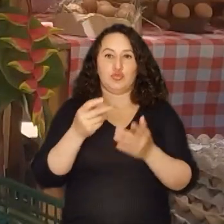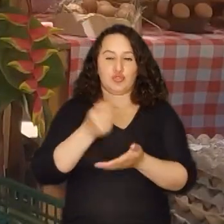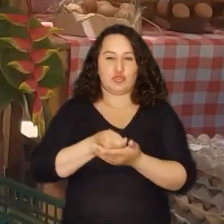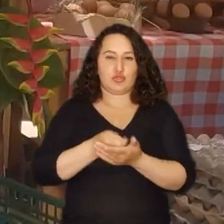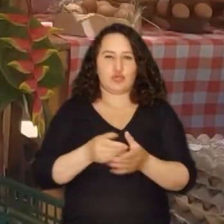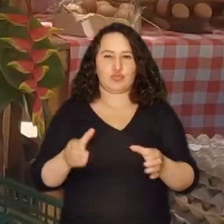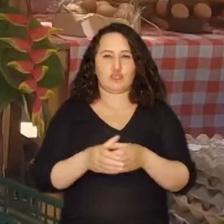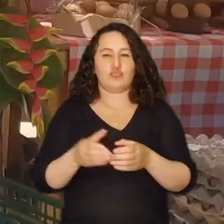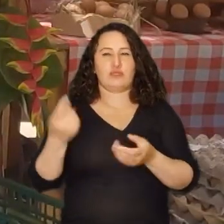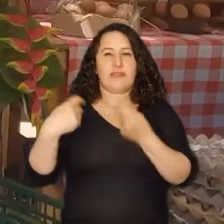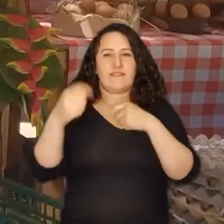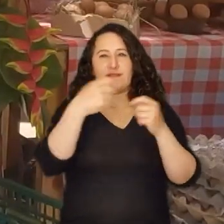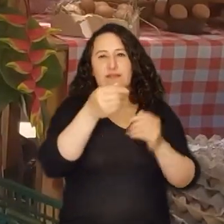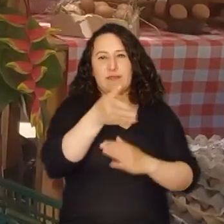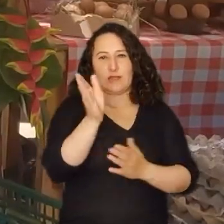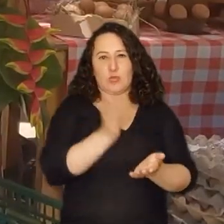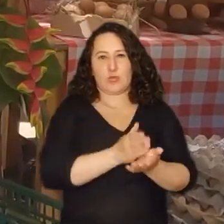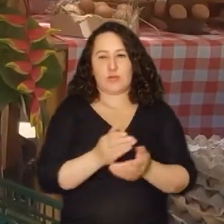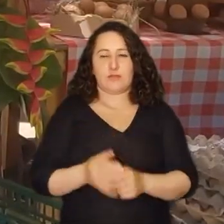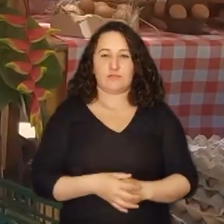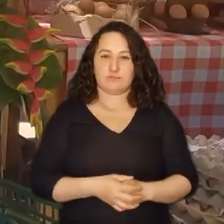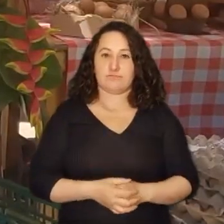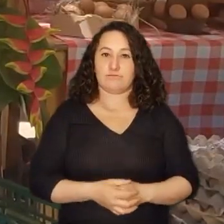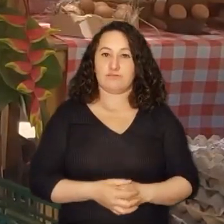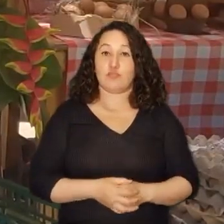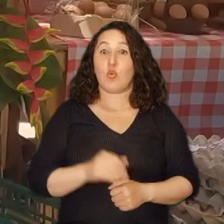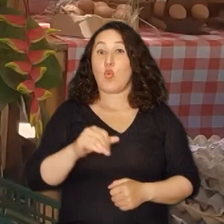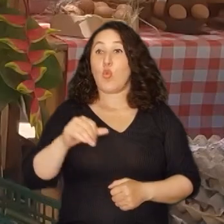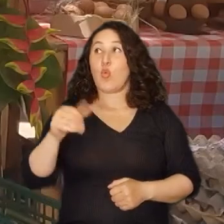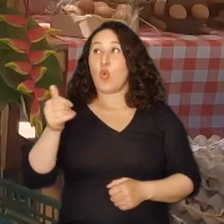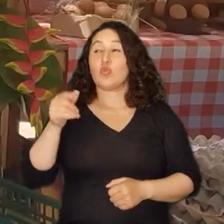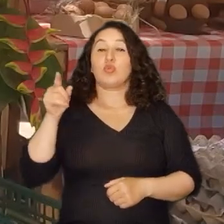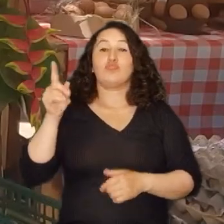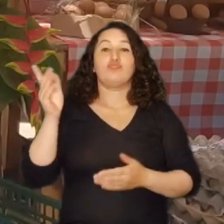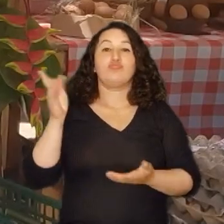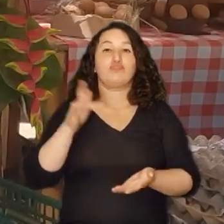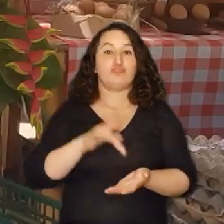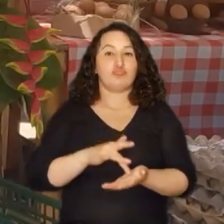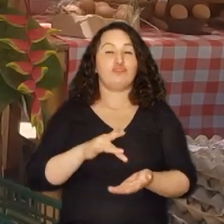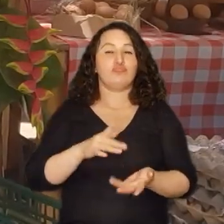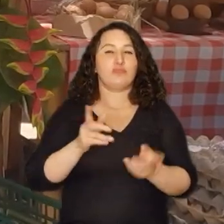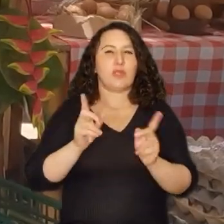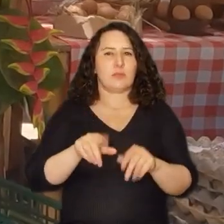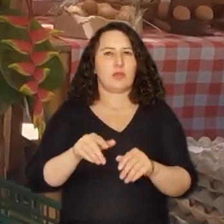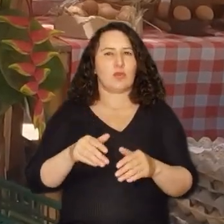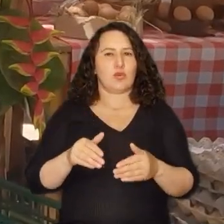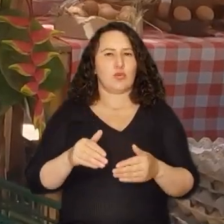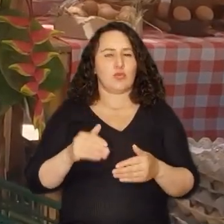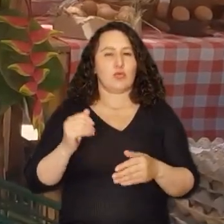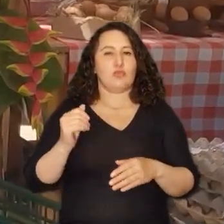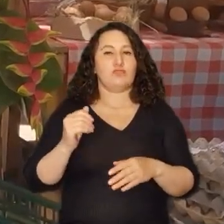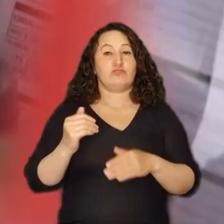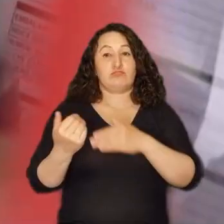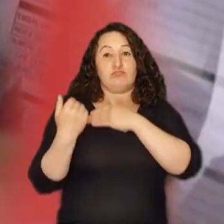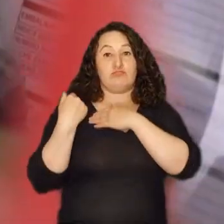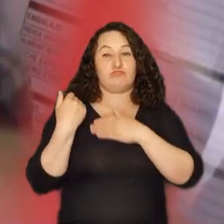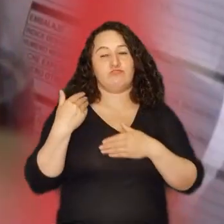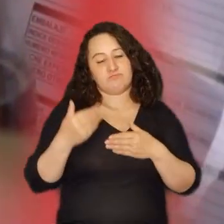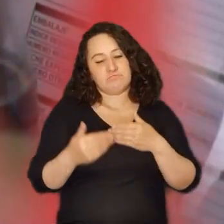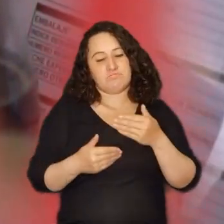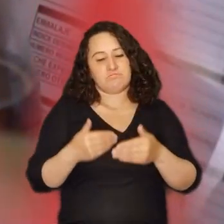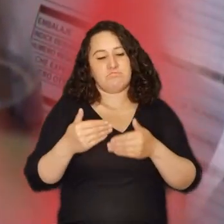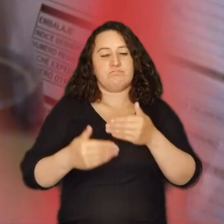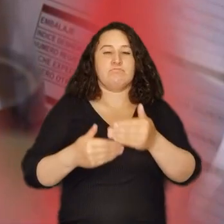de la asociación está exportando aguacate Jaz. Correcto. Sí, otros vienen en camino haciendo también la tarea. Su